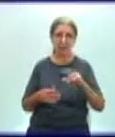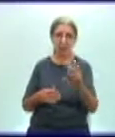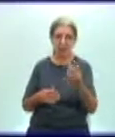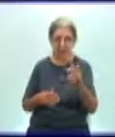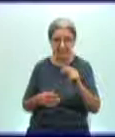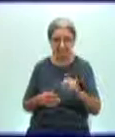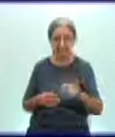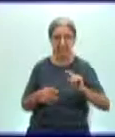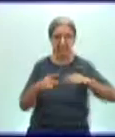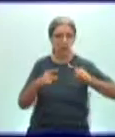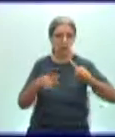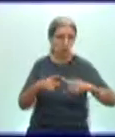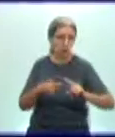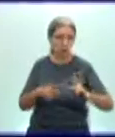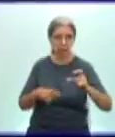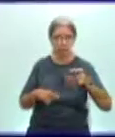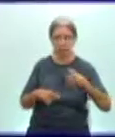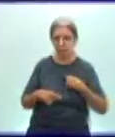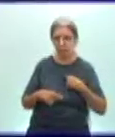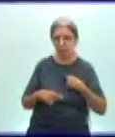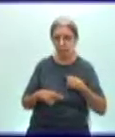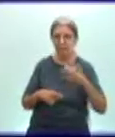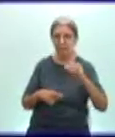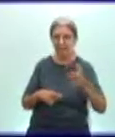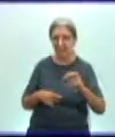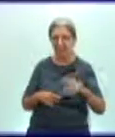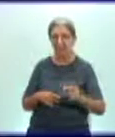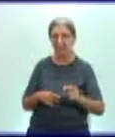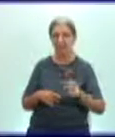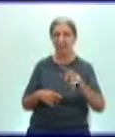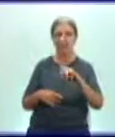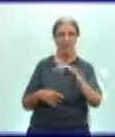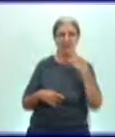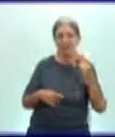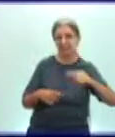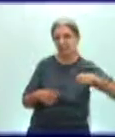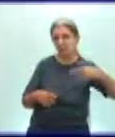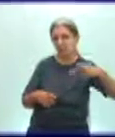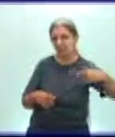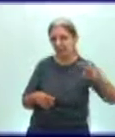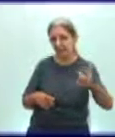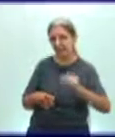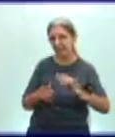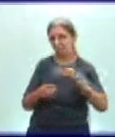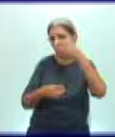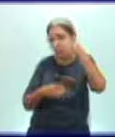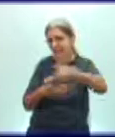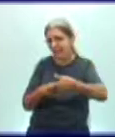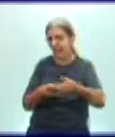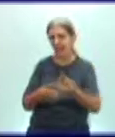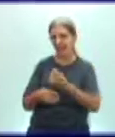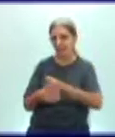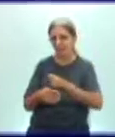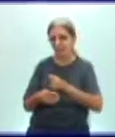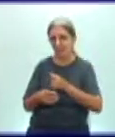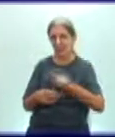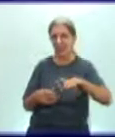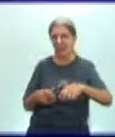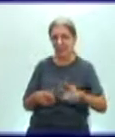de Mario Benedetti. Muerte constante más allá del amor, de Gabriel García Márquez. Cazadores casados, de Jean